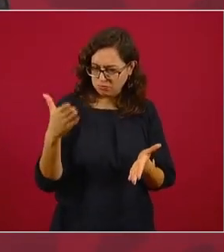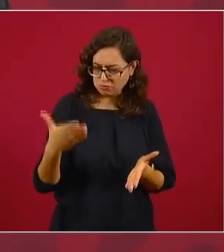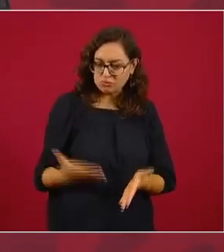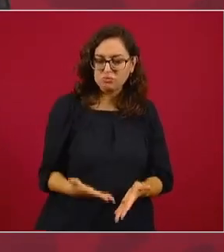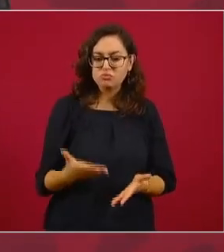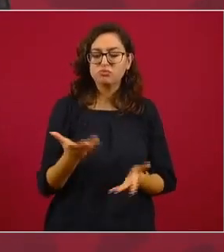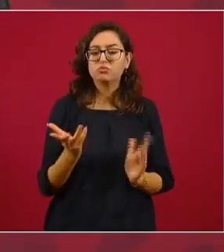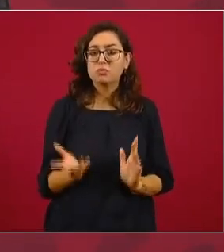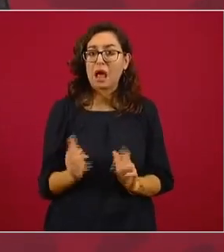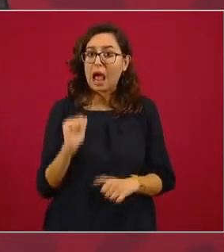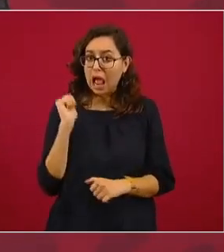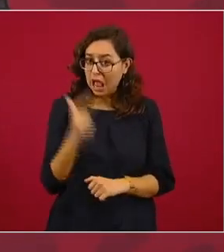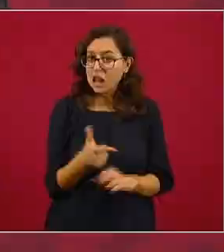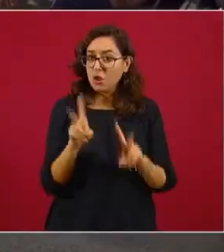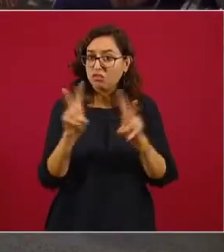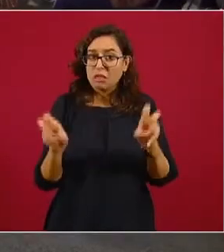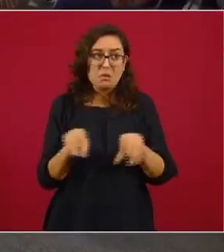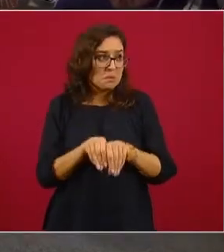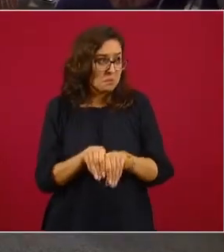si salía algo en los periódicos